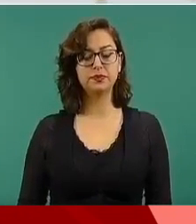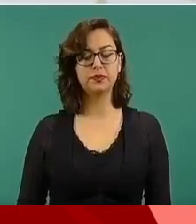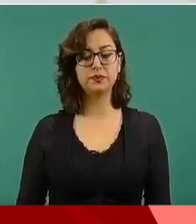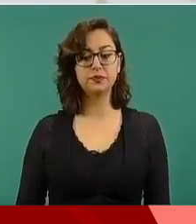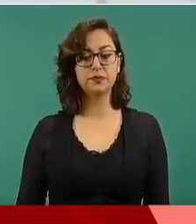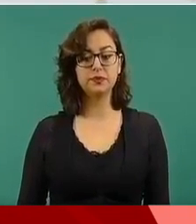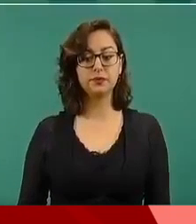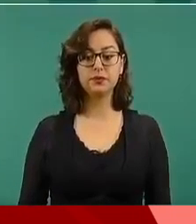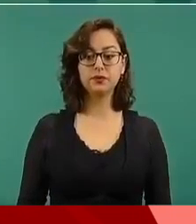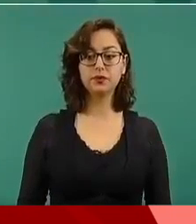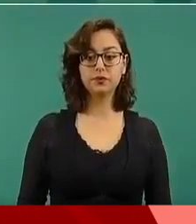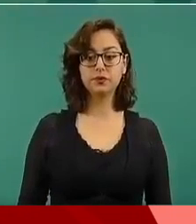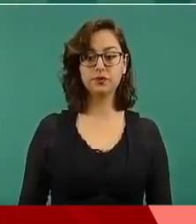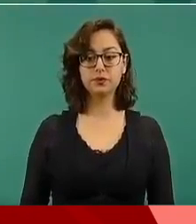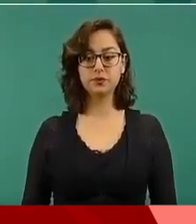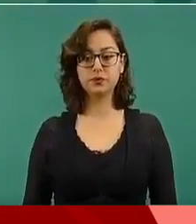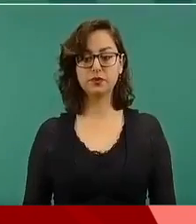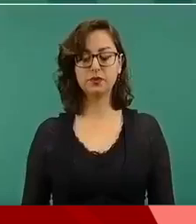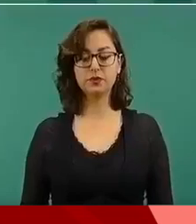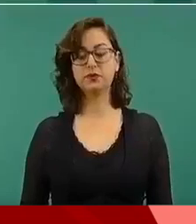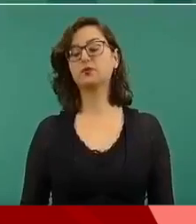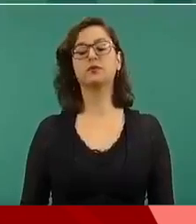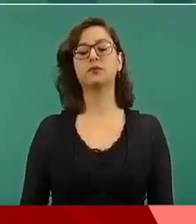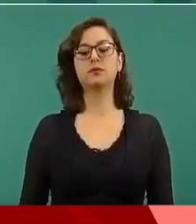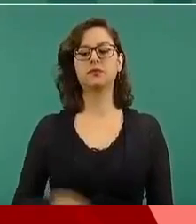Y su lugar